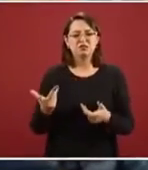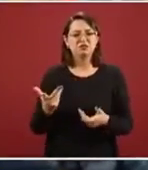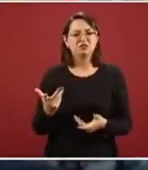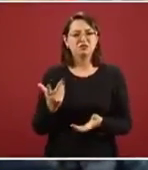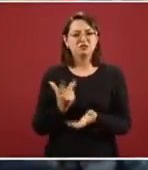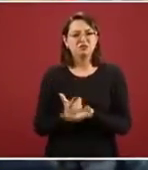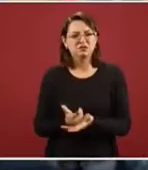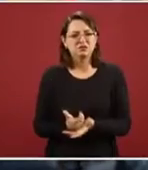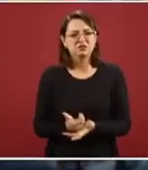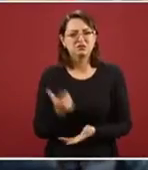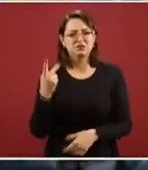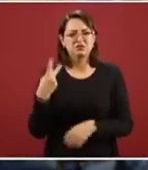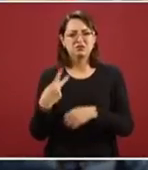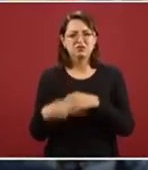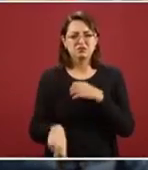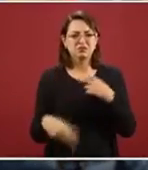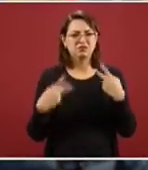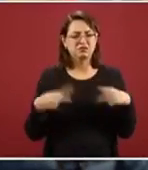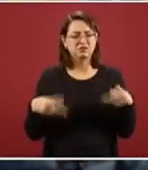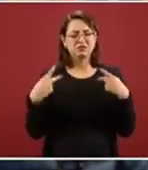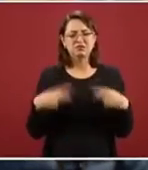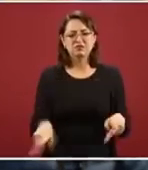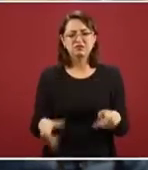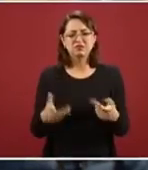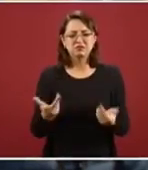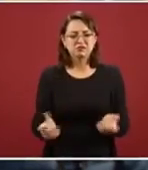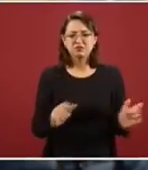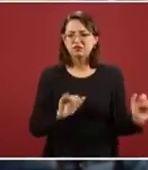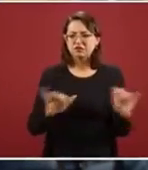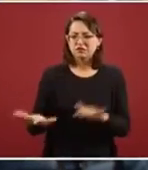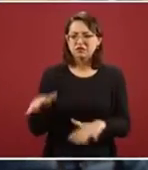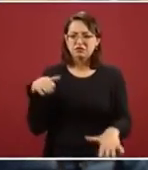grave riesgo muchas veces la población o los asistentes.